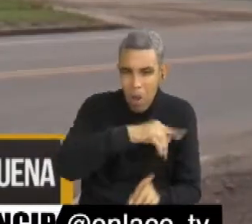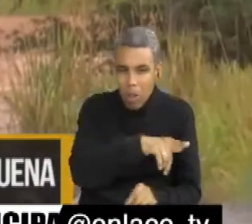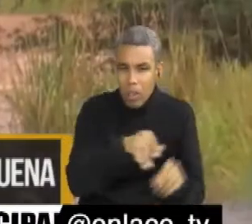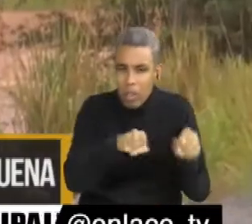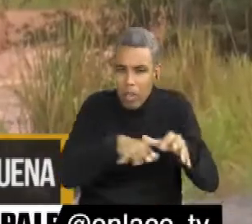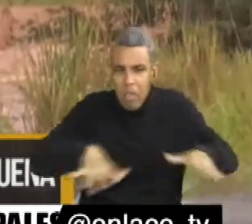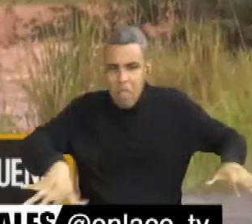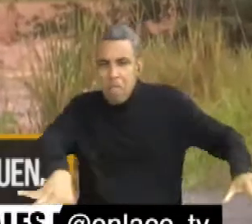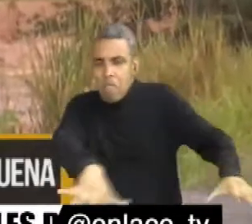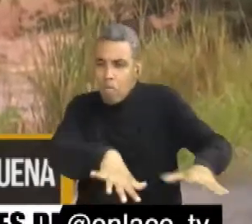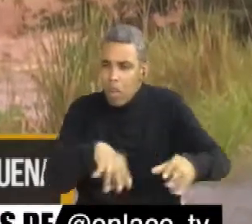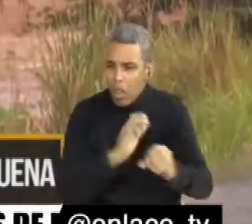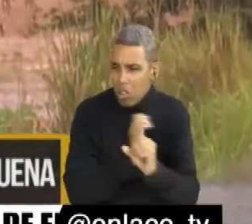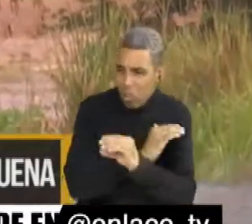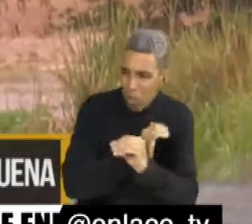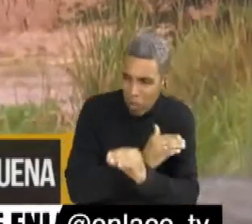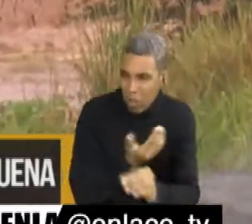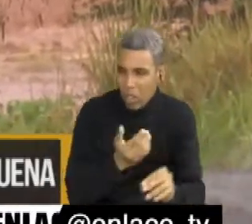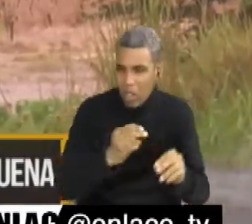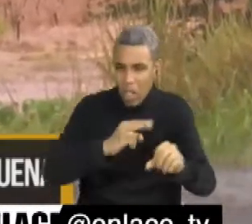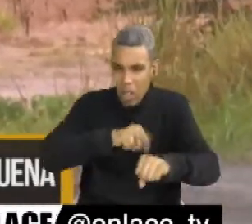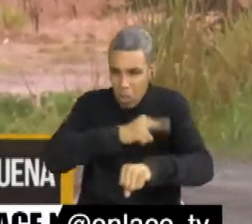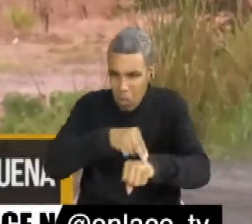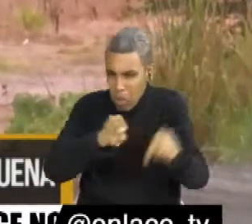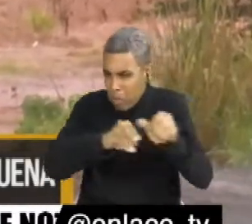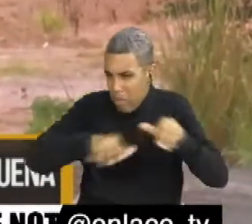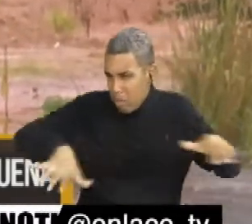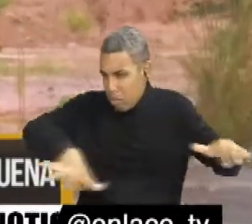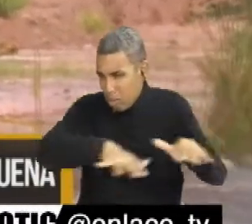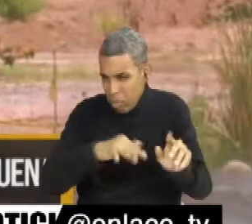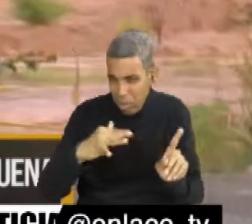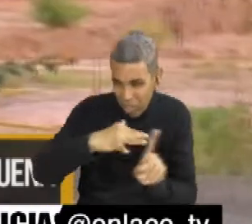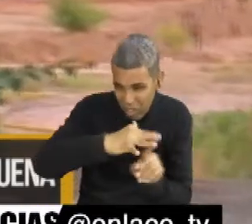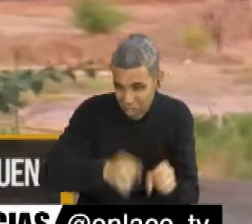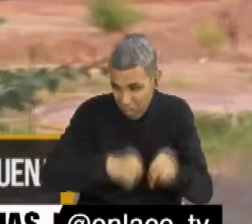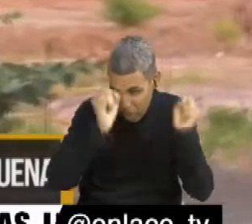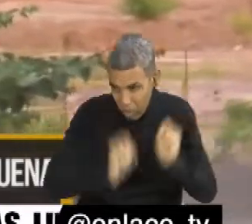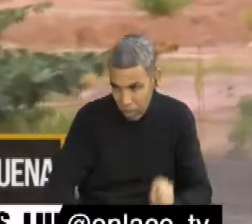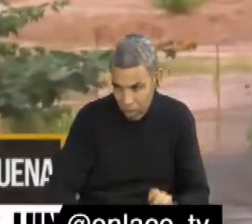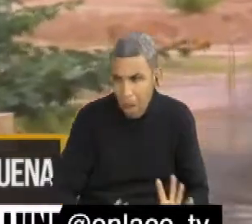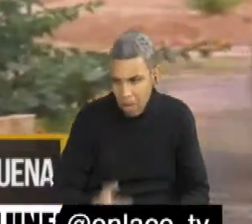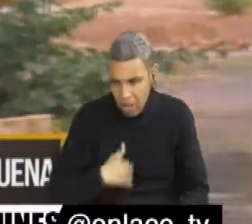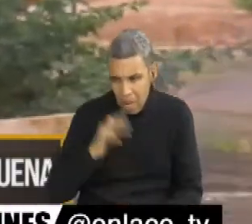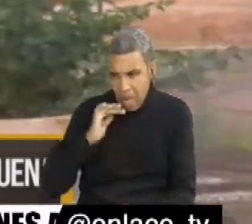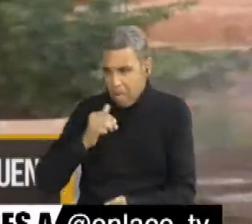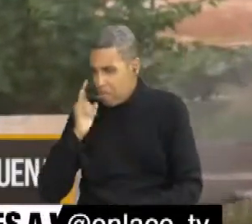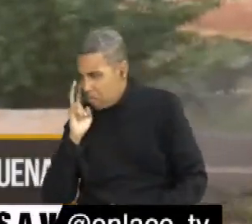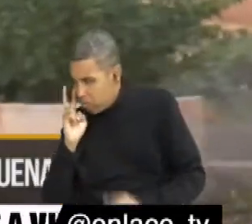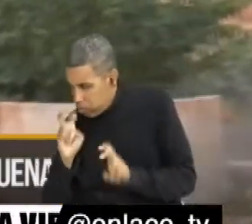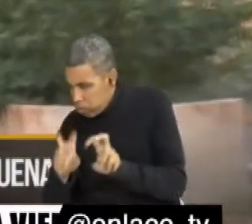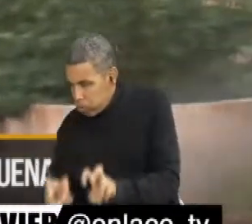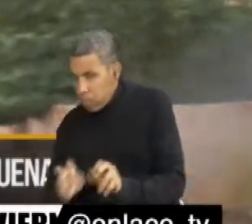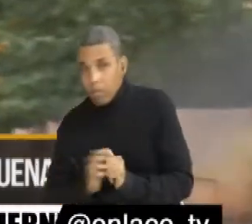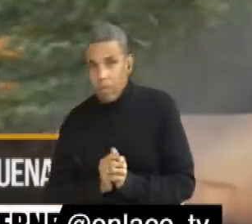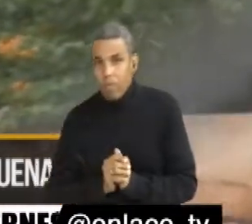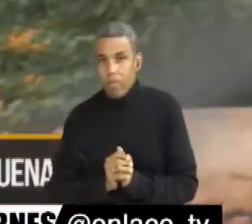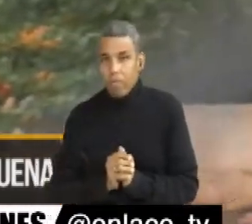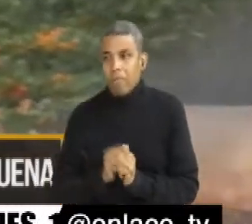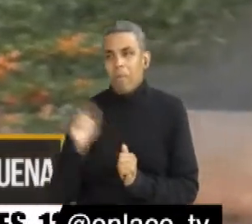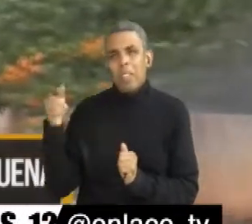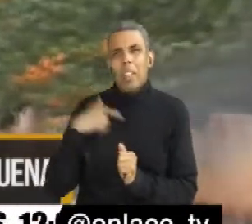rural y urbana de Barranca Bermeja. En la jornada extraordinaria anticorrupción cumplida en la ciudad de Bucaramanga, donde se habló del